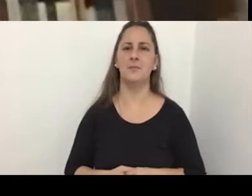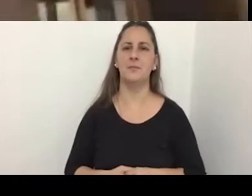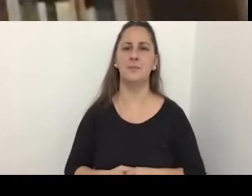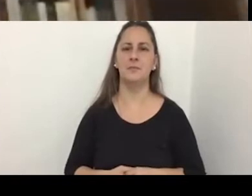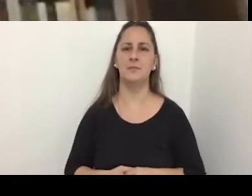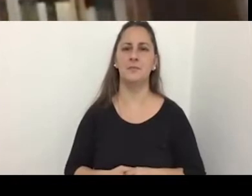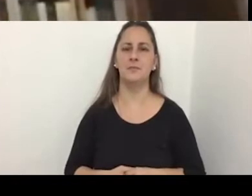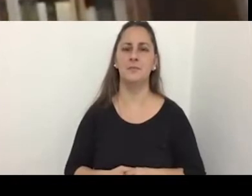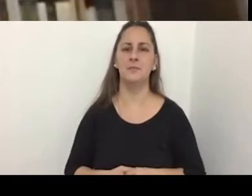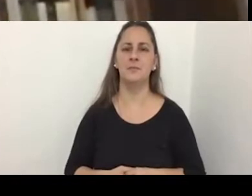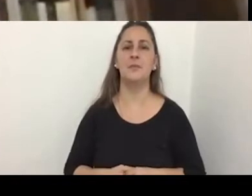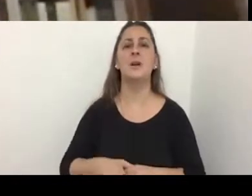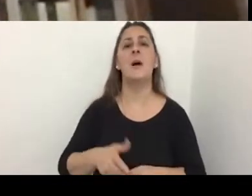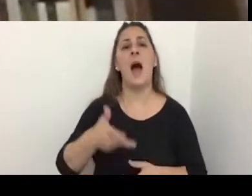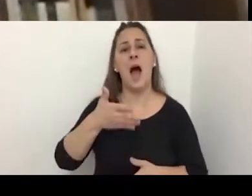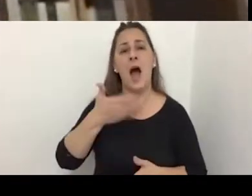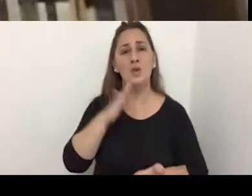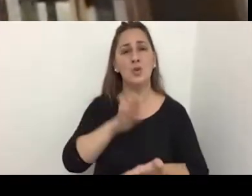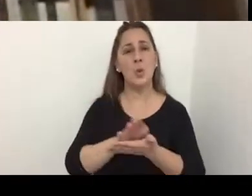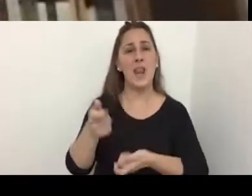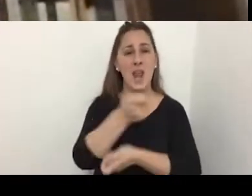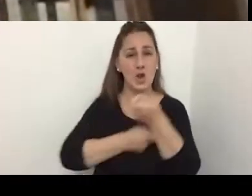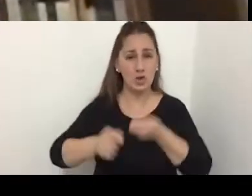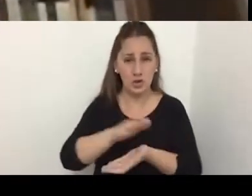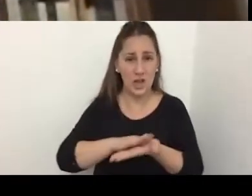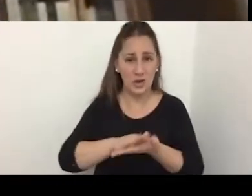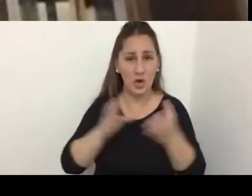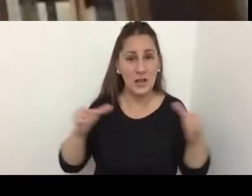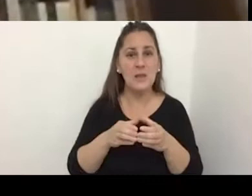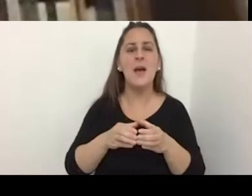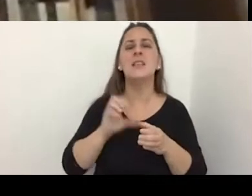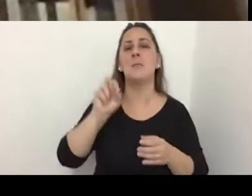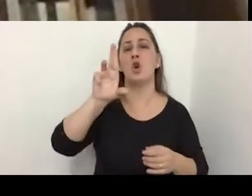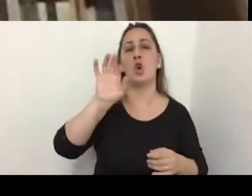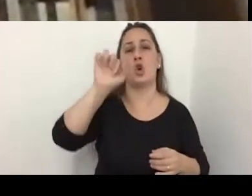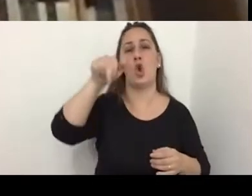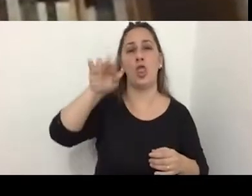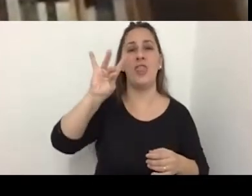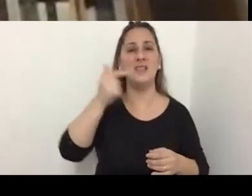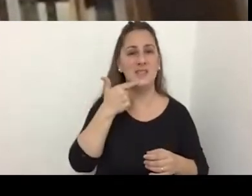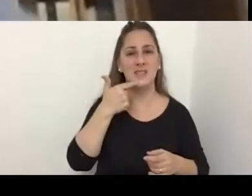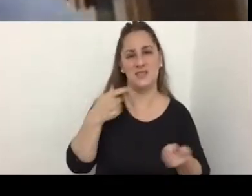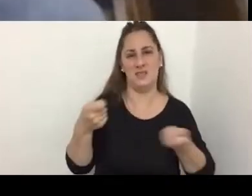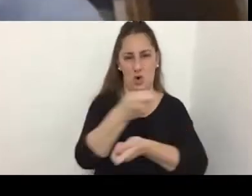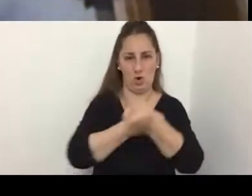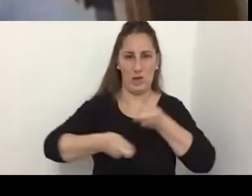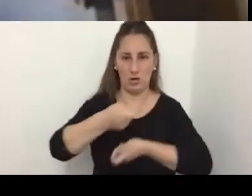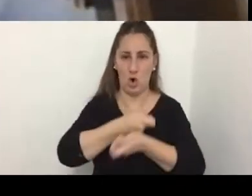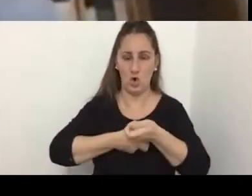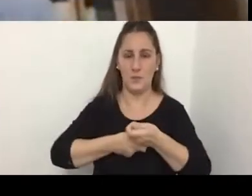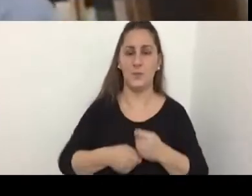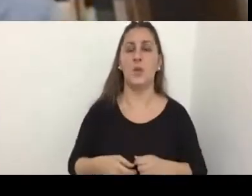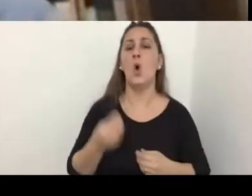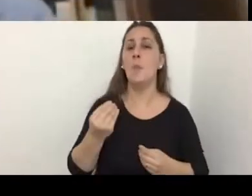Y para hablar de negociación colectiva tenemos que hablar de rondas negociales. ¿Sí? Porque en una